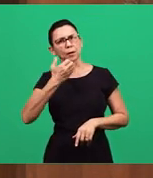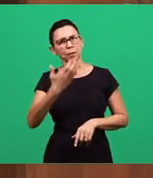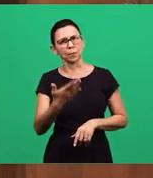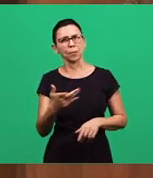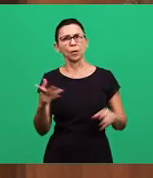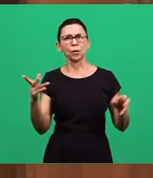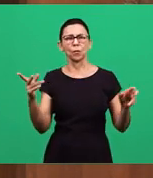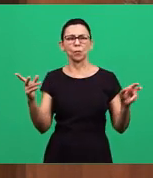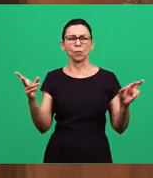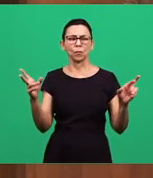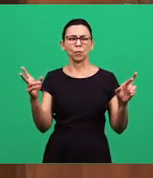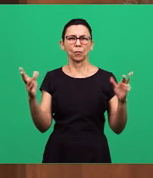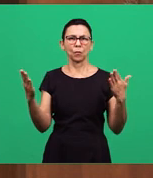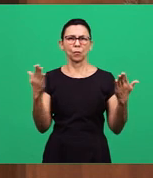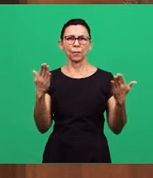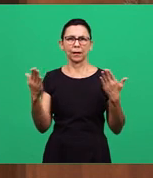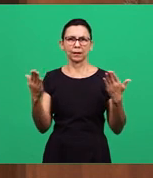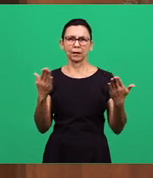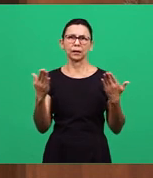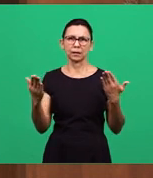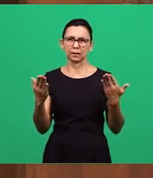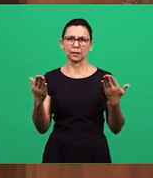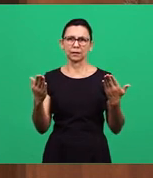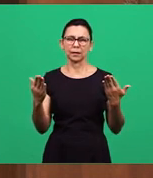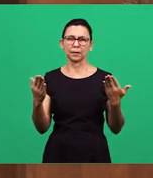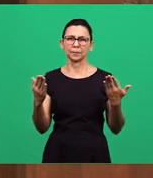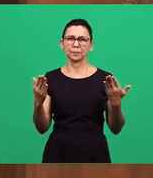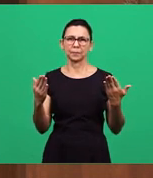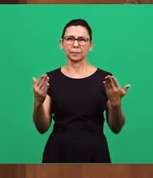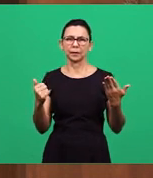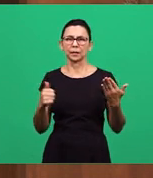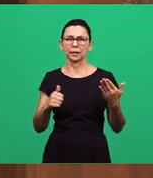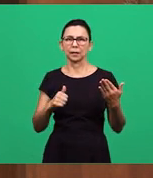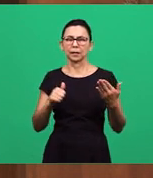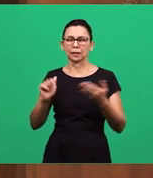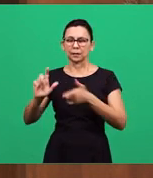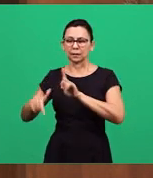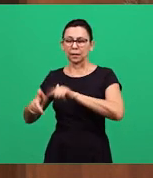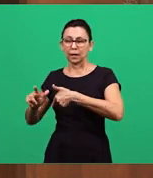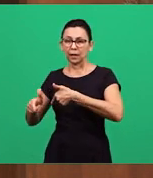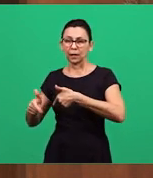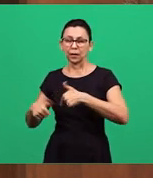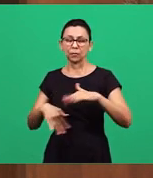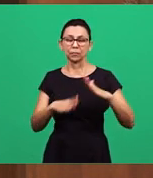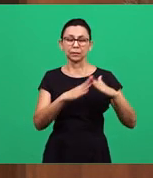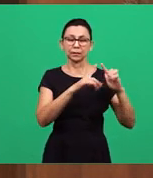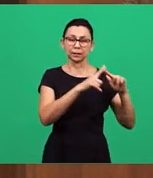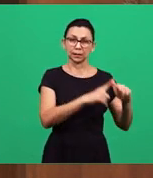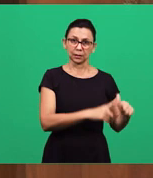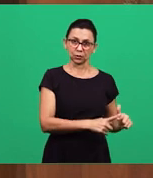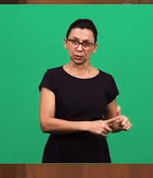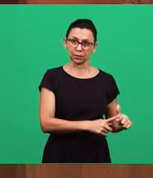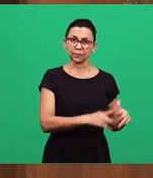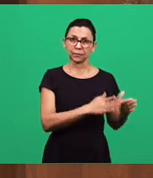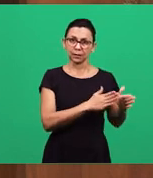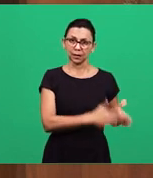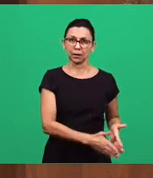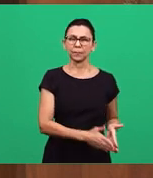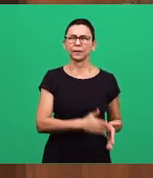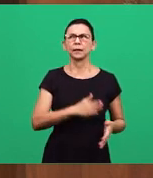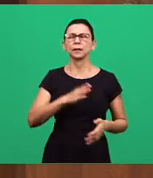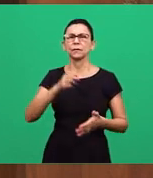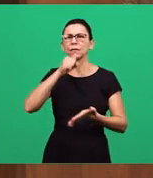cuando vemos Israel con la iglesia. Israel fue el pueblo que Dios escogió. En el